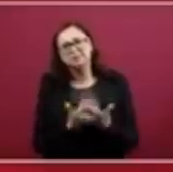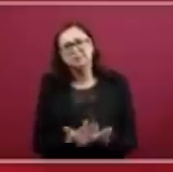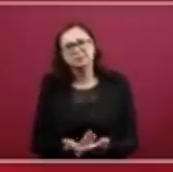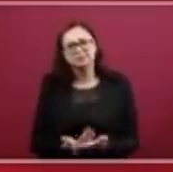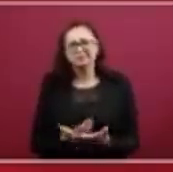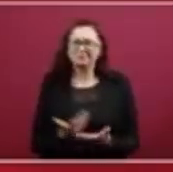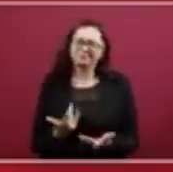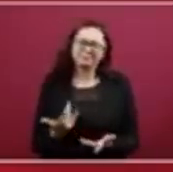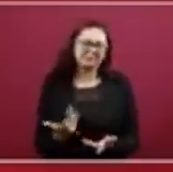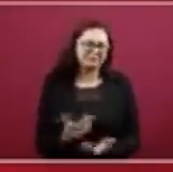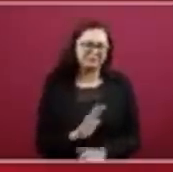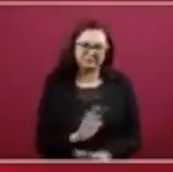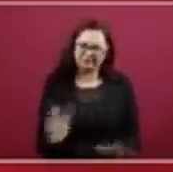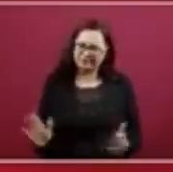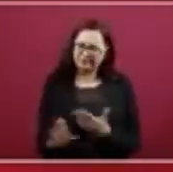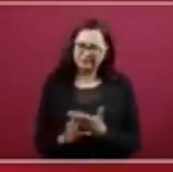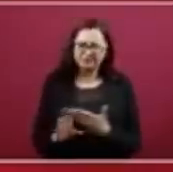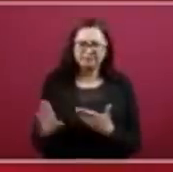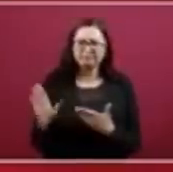innecesarias,